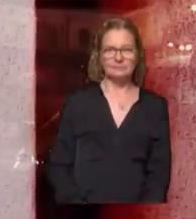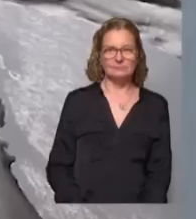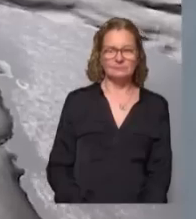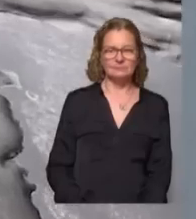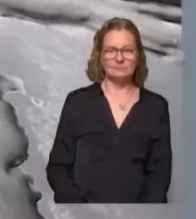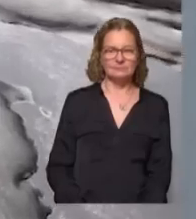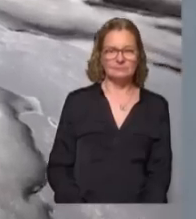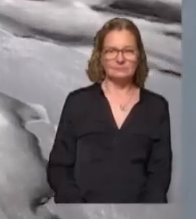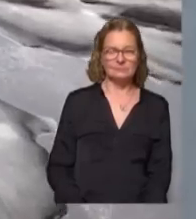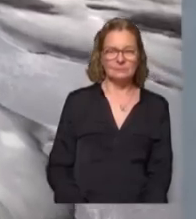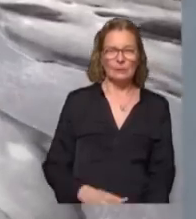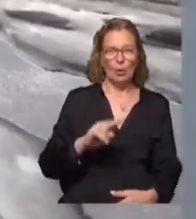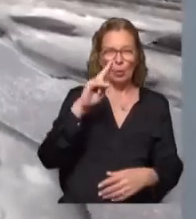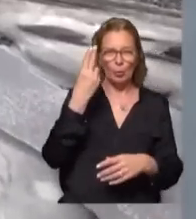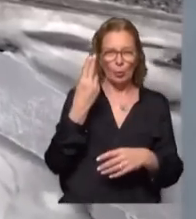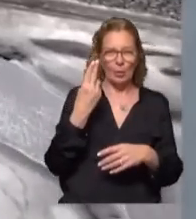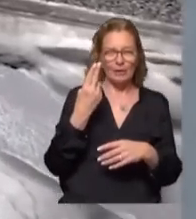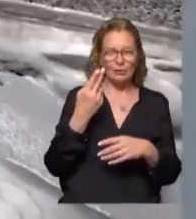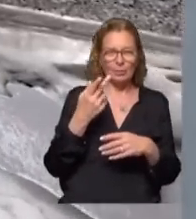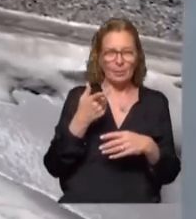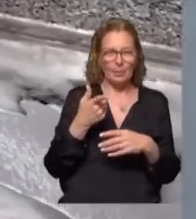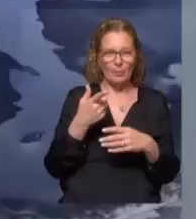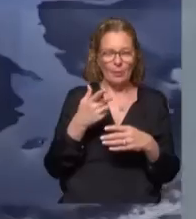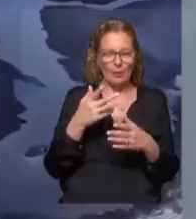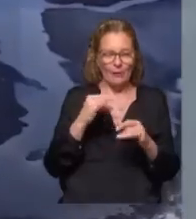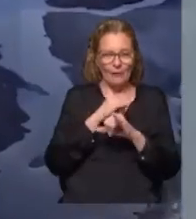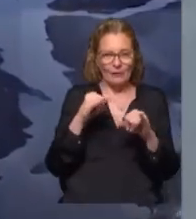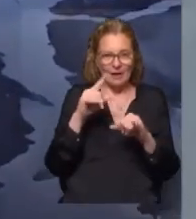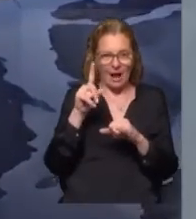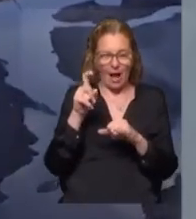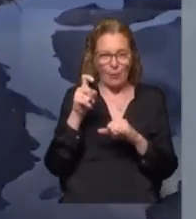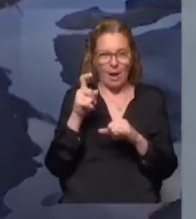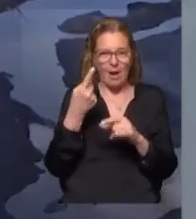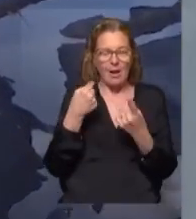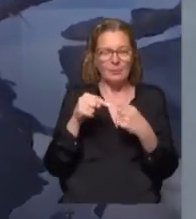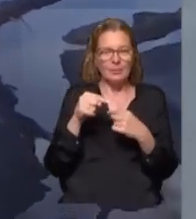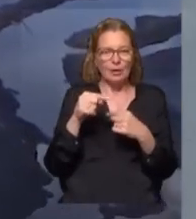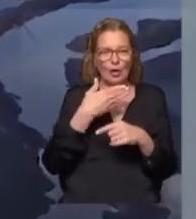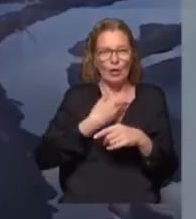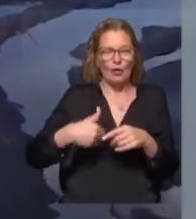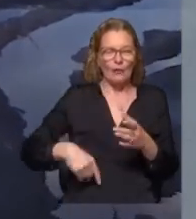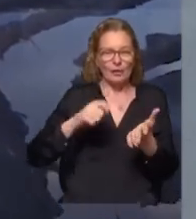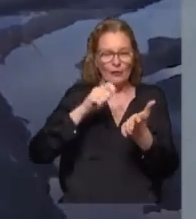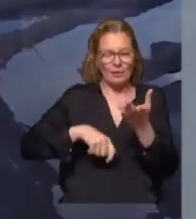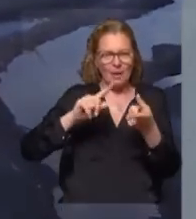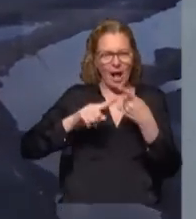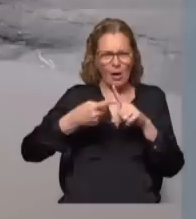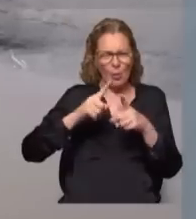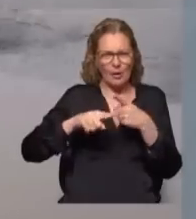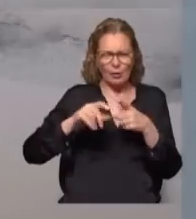B los uruguayos nos estamos quedando sin agua Mientras tanto el gobierno firma acuerdos con